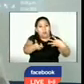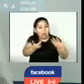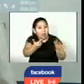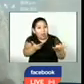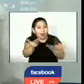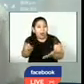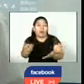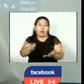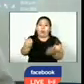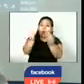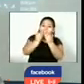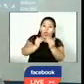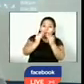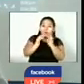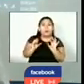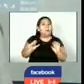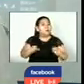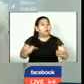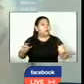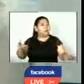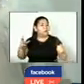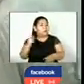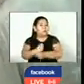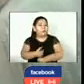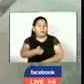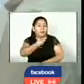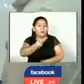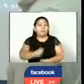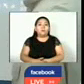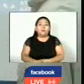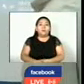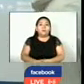a la población lo podemos resumir de la siguiente manera